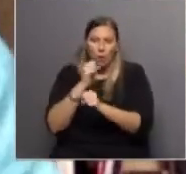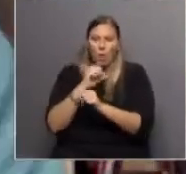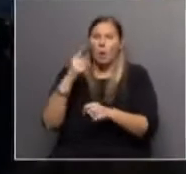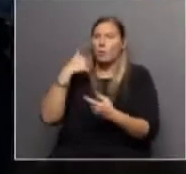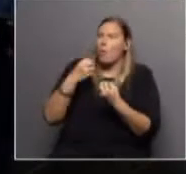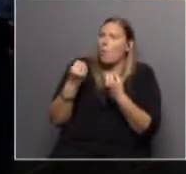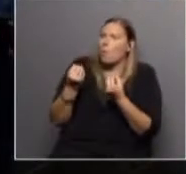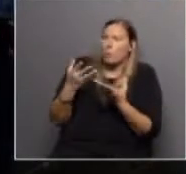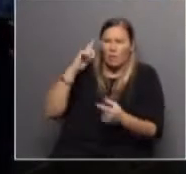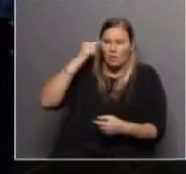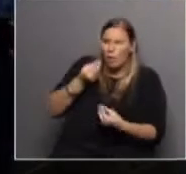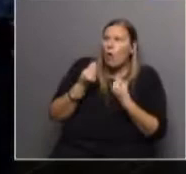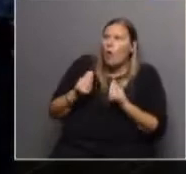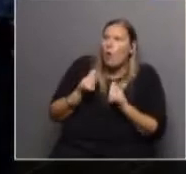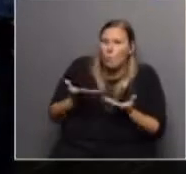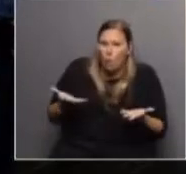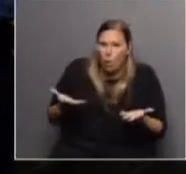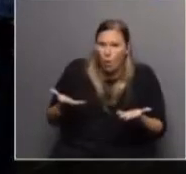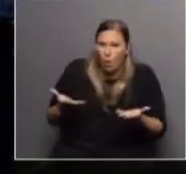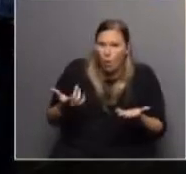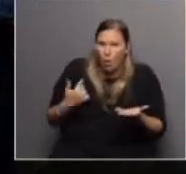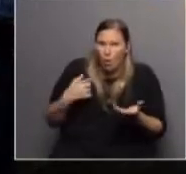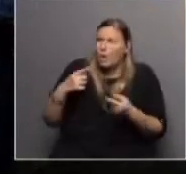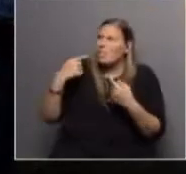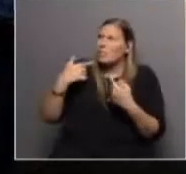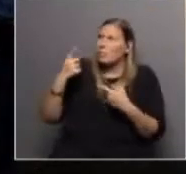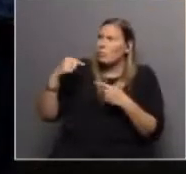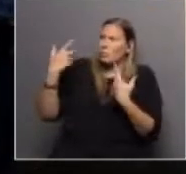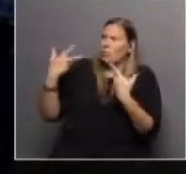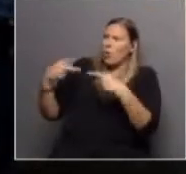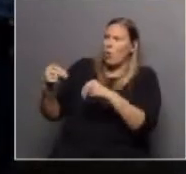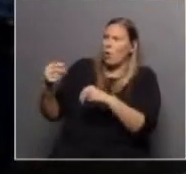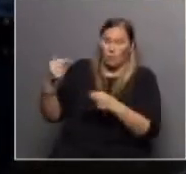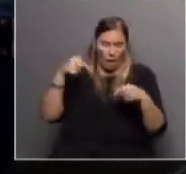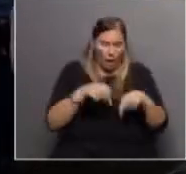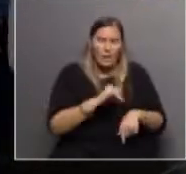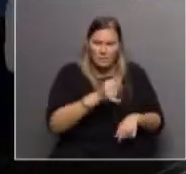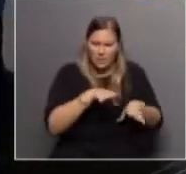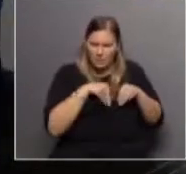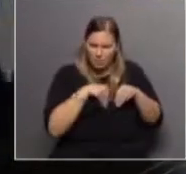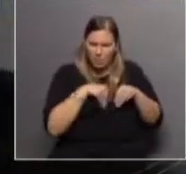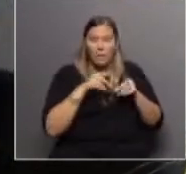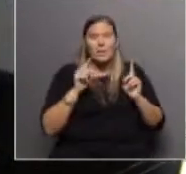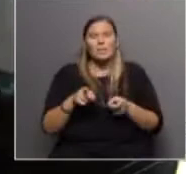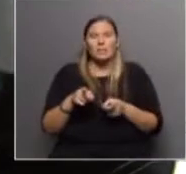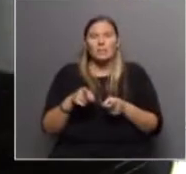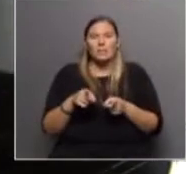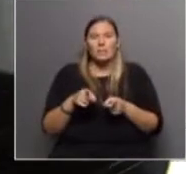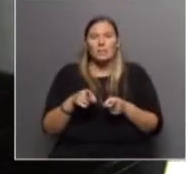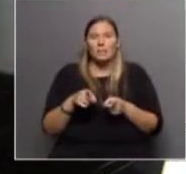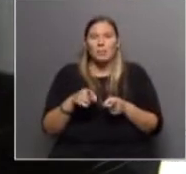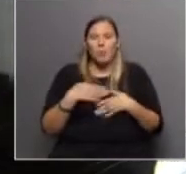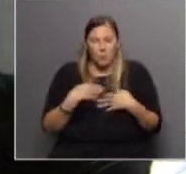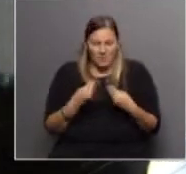pará, ¿por qué estás loco? ¿Cómo vas a ver rebotado de repente esta oferta o esta otra? Y bueno, no, también tenemos como, muchos tenemos